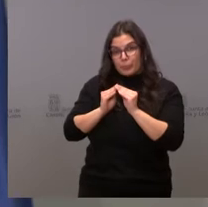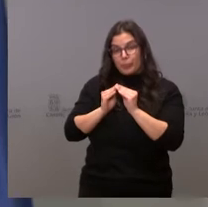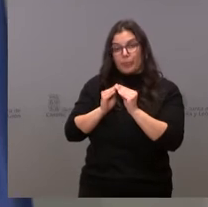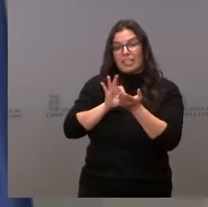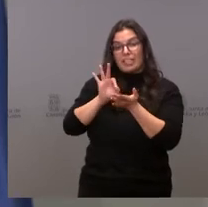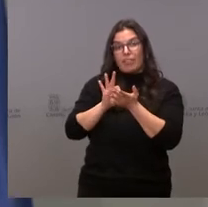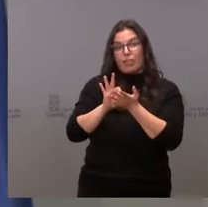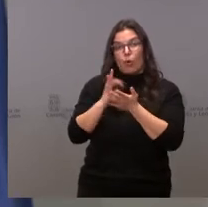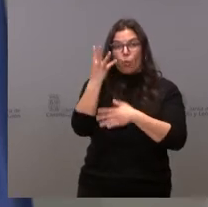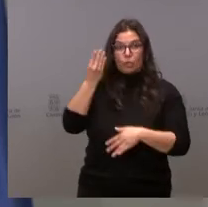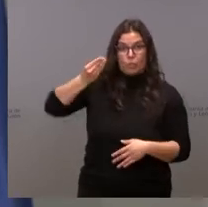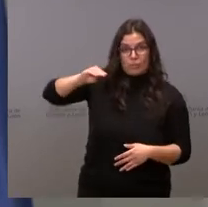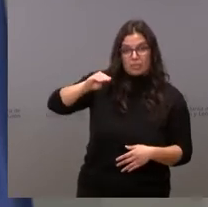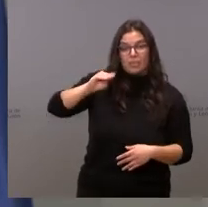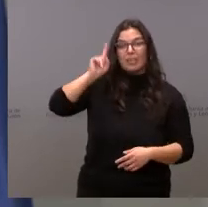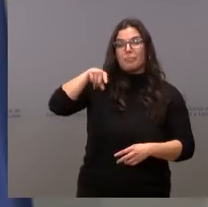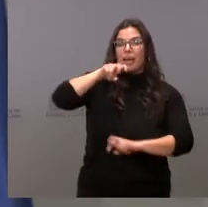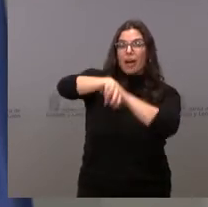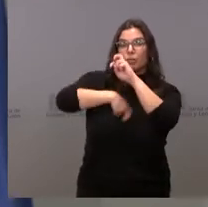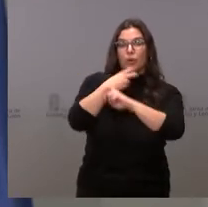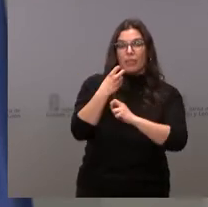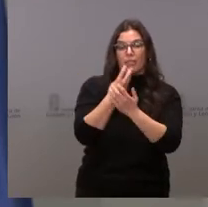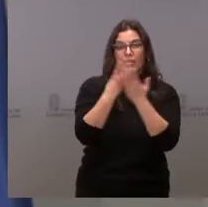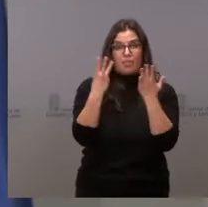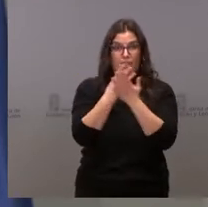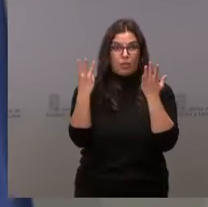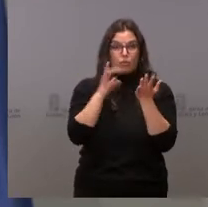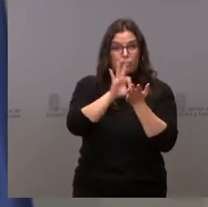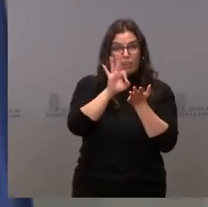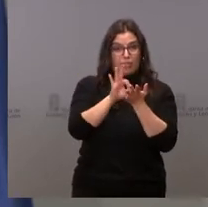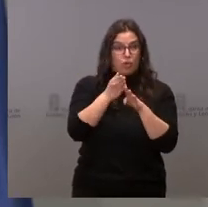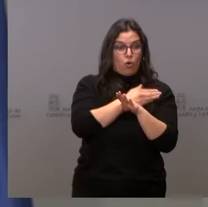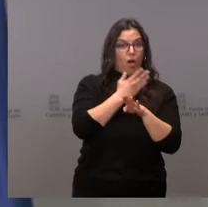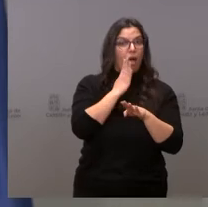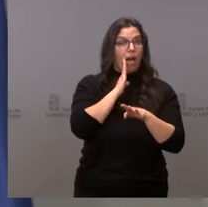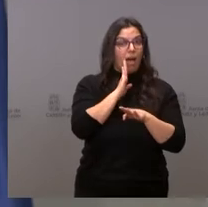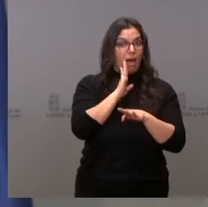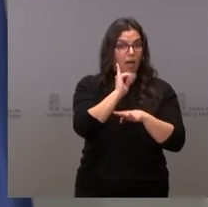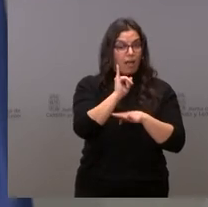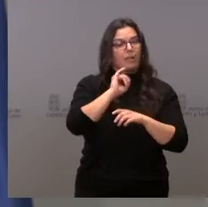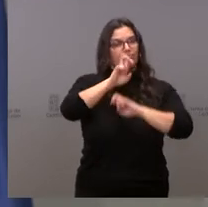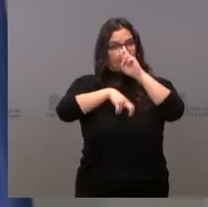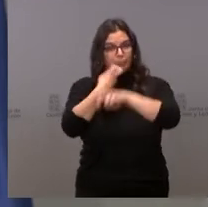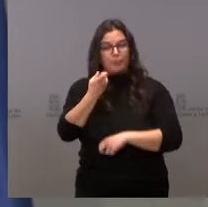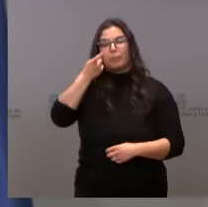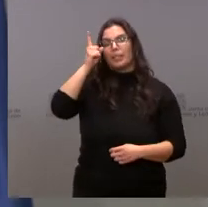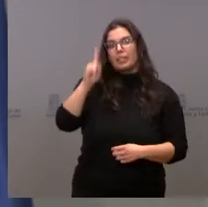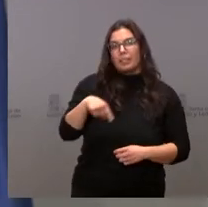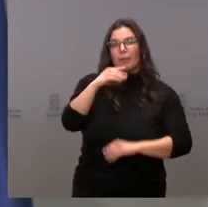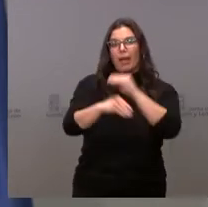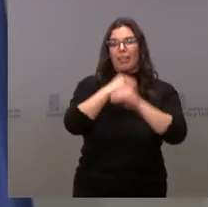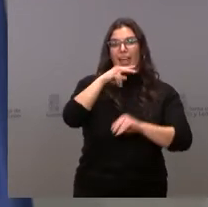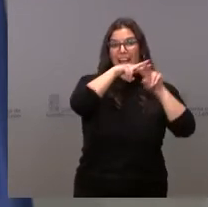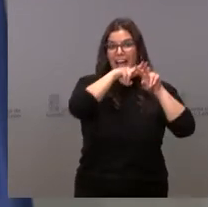servicios de la actualización de 18 cartas de servicios y de la realización de análisis de la